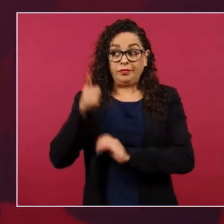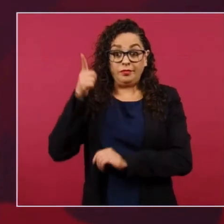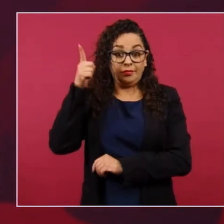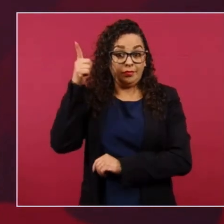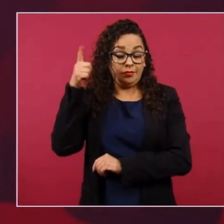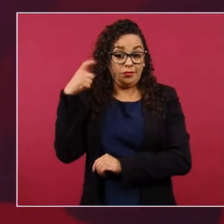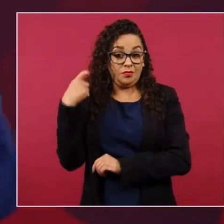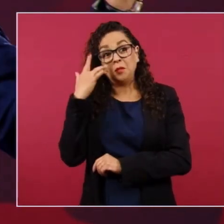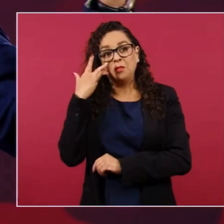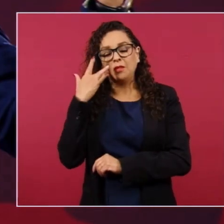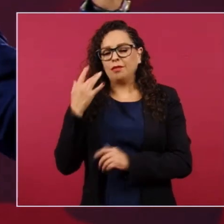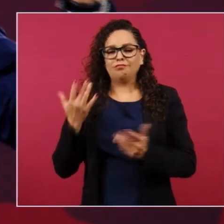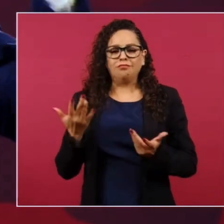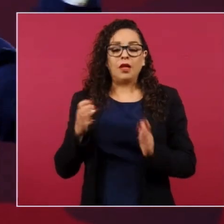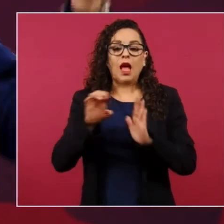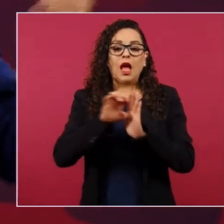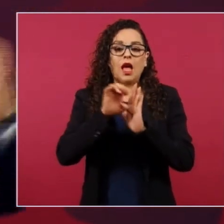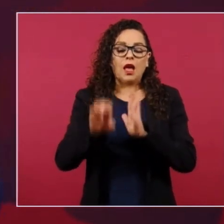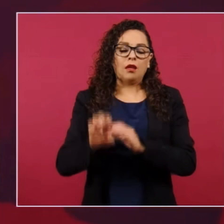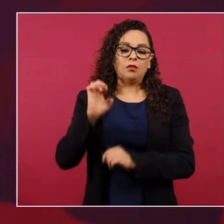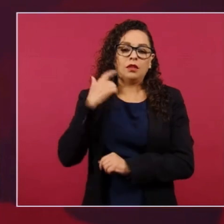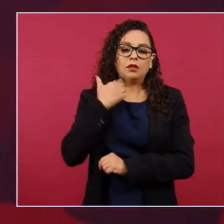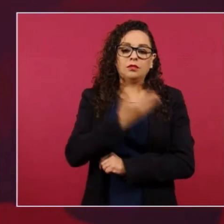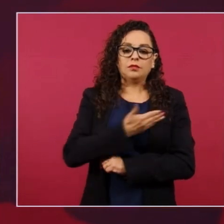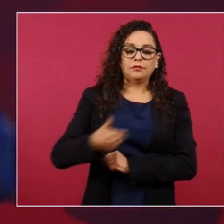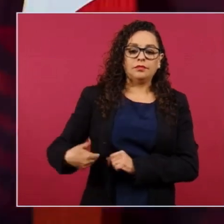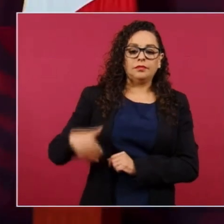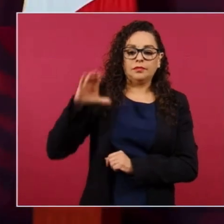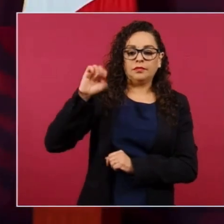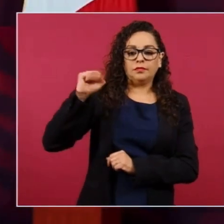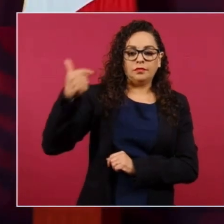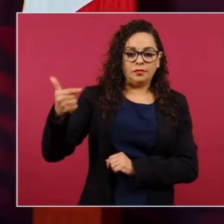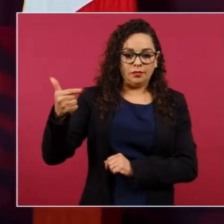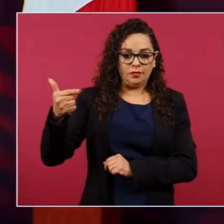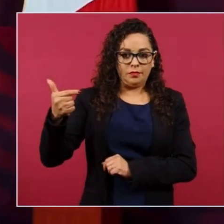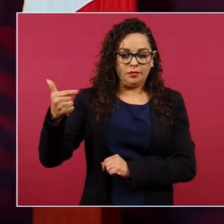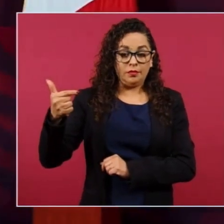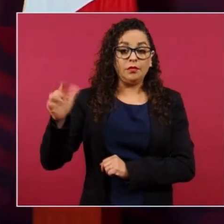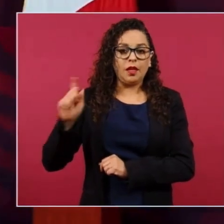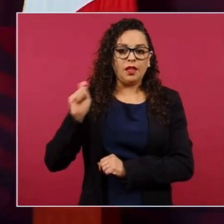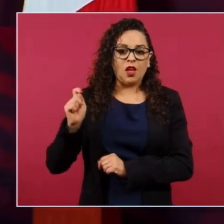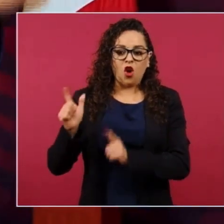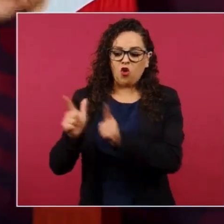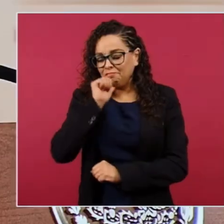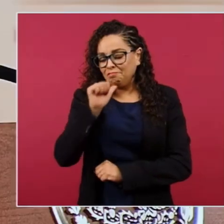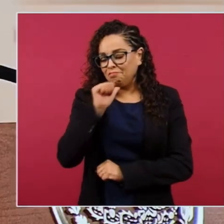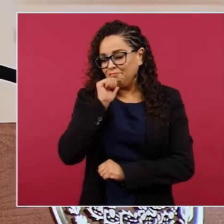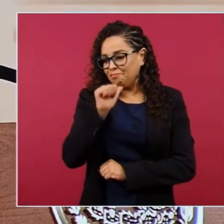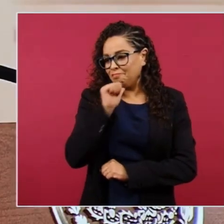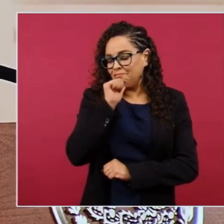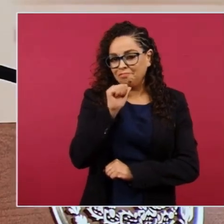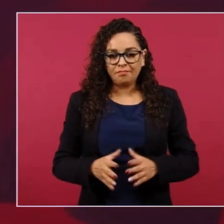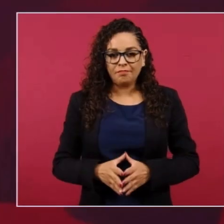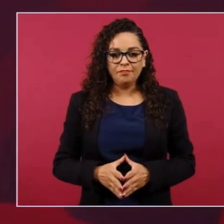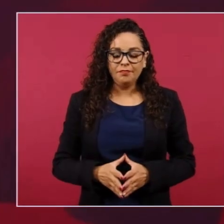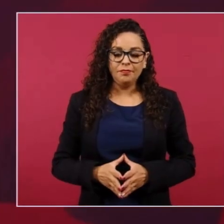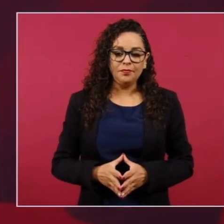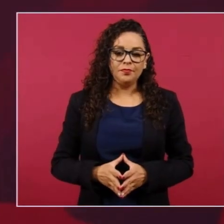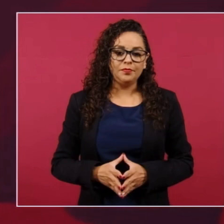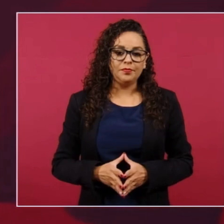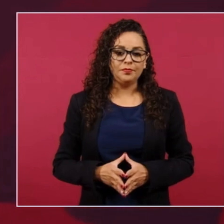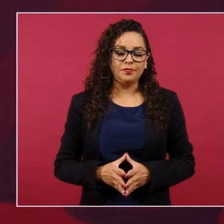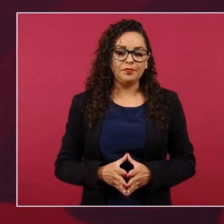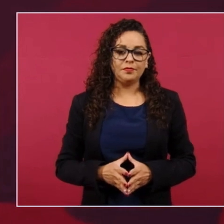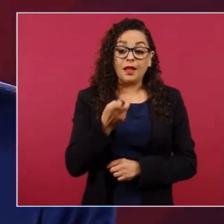Salinas creó la nueva oligarquía, el llamado Grupo Compacto, no hay ningún militar. Nada más